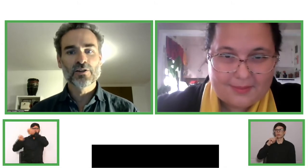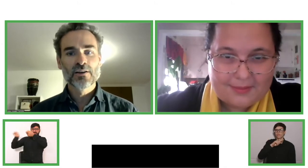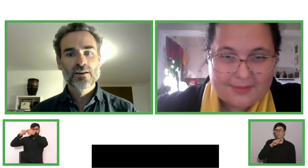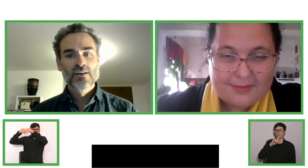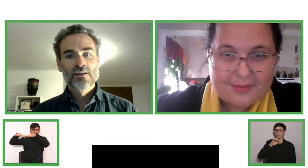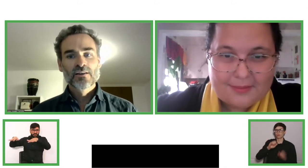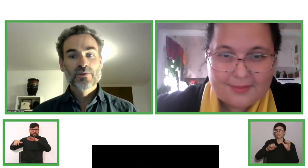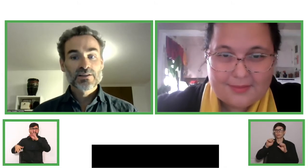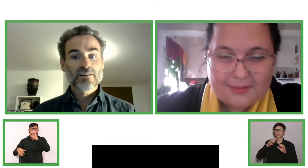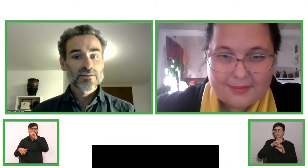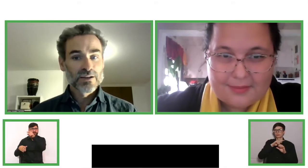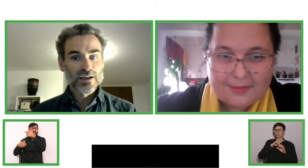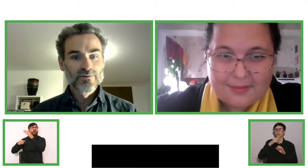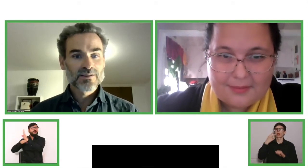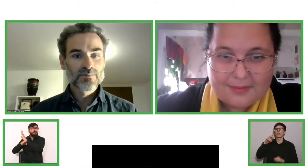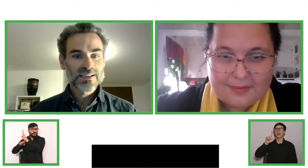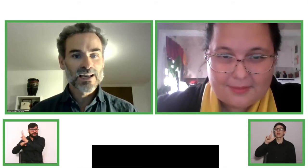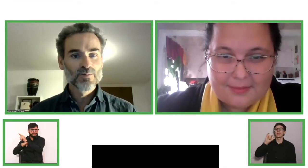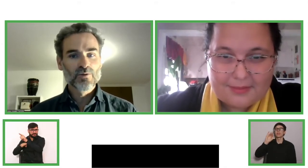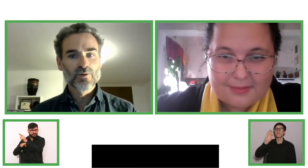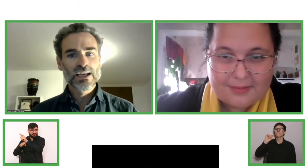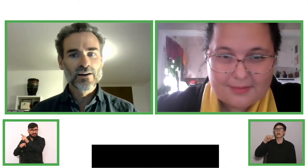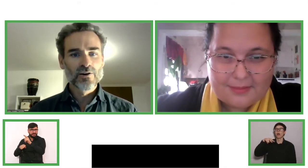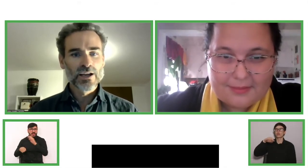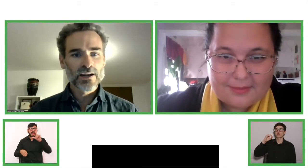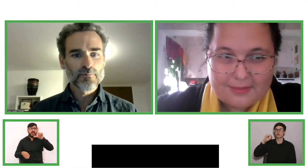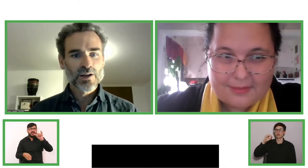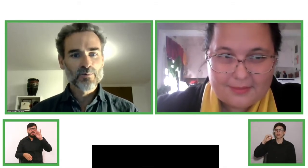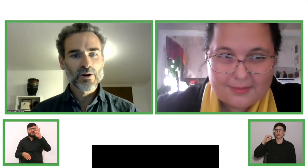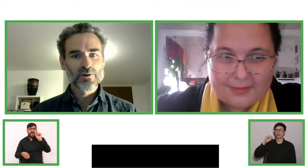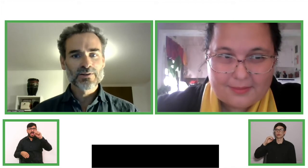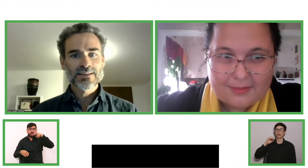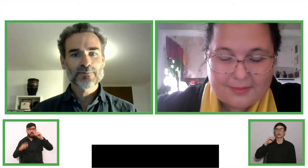modelo en el Líbano, que también incluye